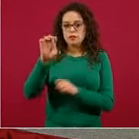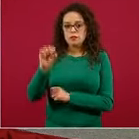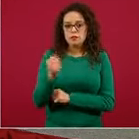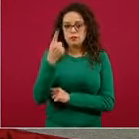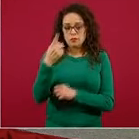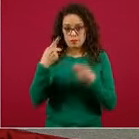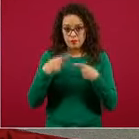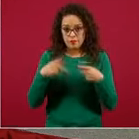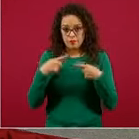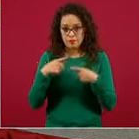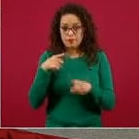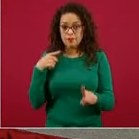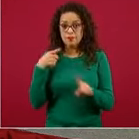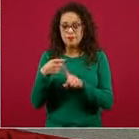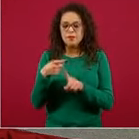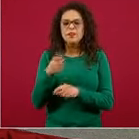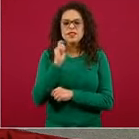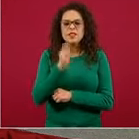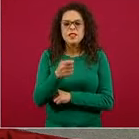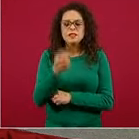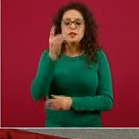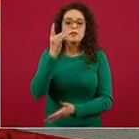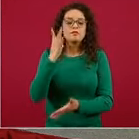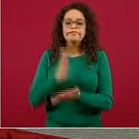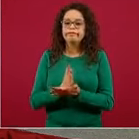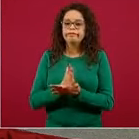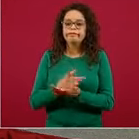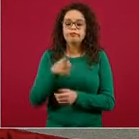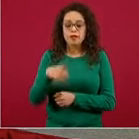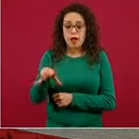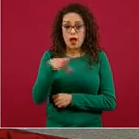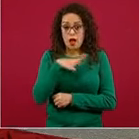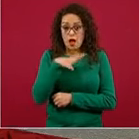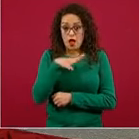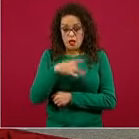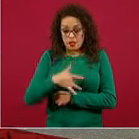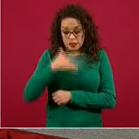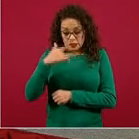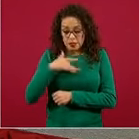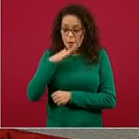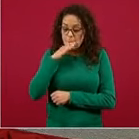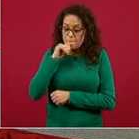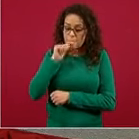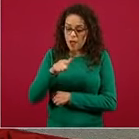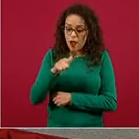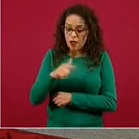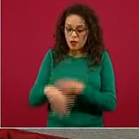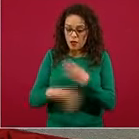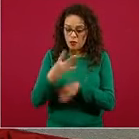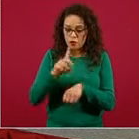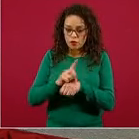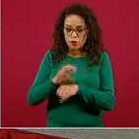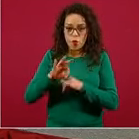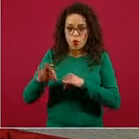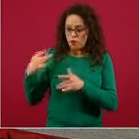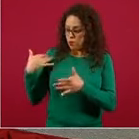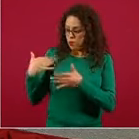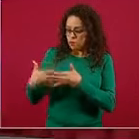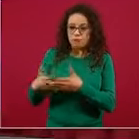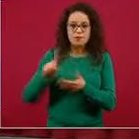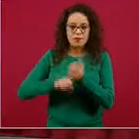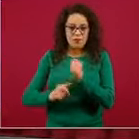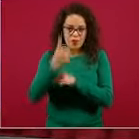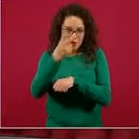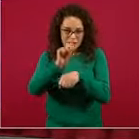75.761, son solamente las personas que, habiendo desarrollado signos y síntomas en los últimos 14 días, en las últimas 2